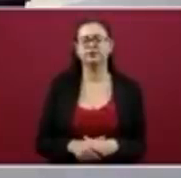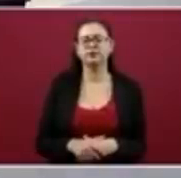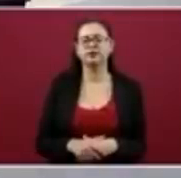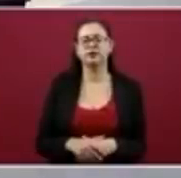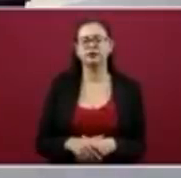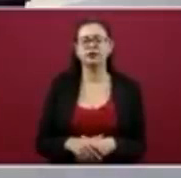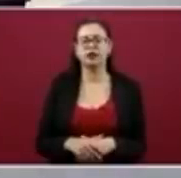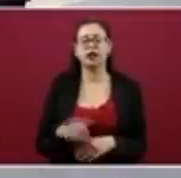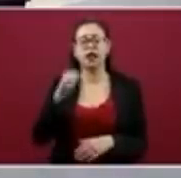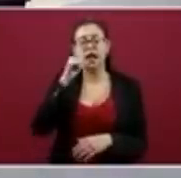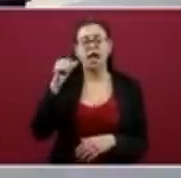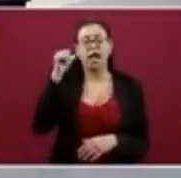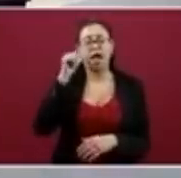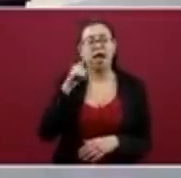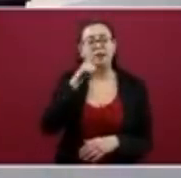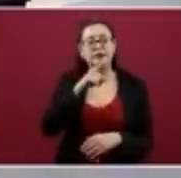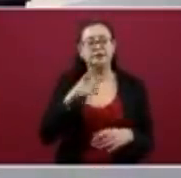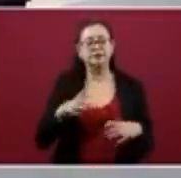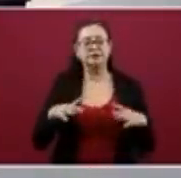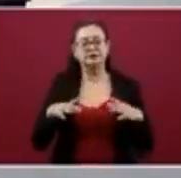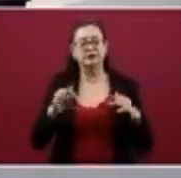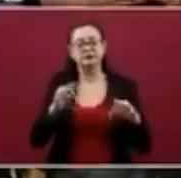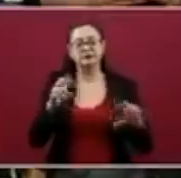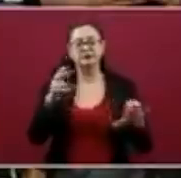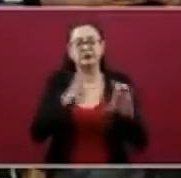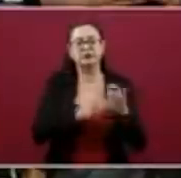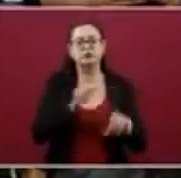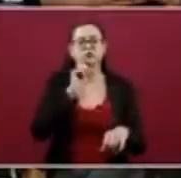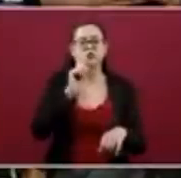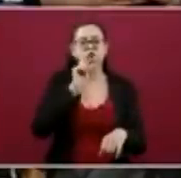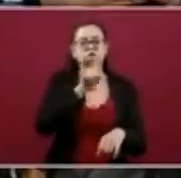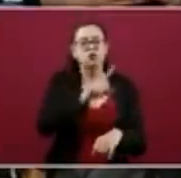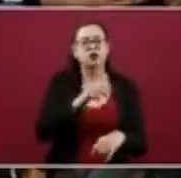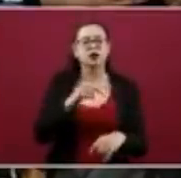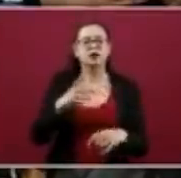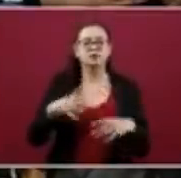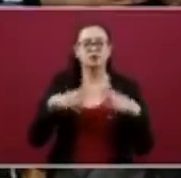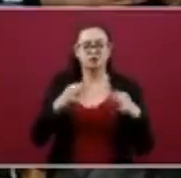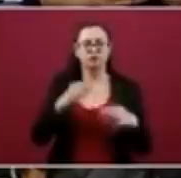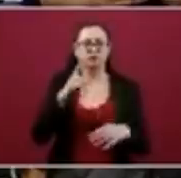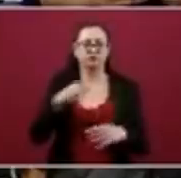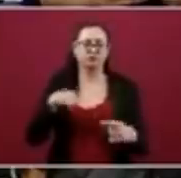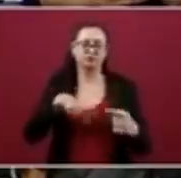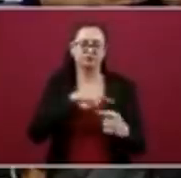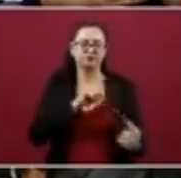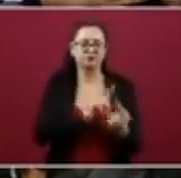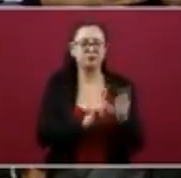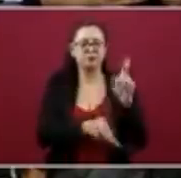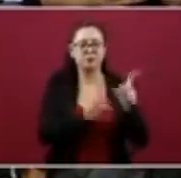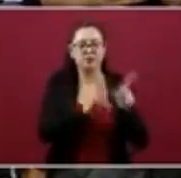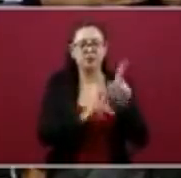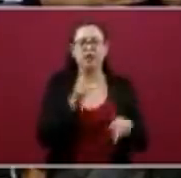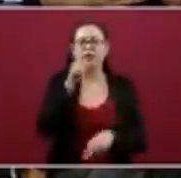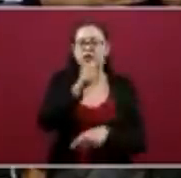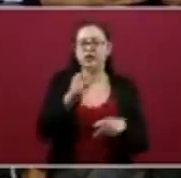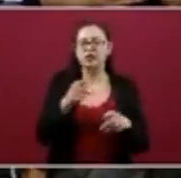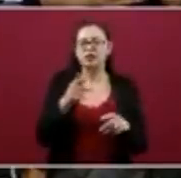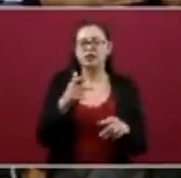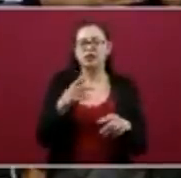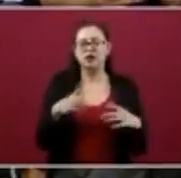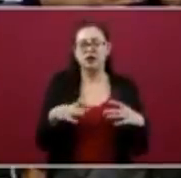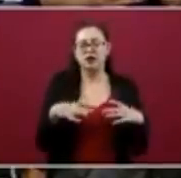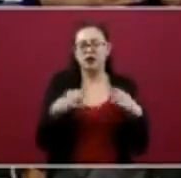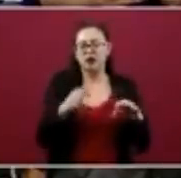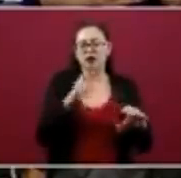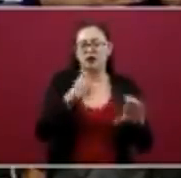este refugio para mujeres que ponía como modelo la secretaria de Gobernación. Nos platicaba que el origen de este refugio fue muy